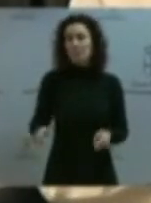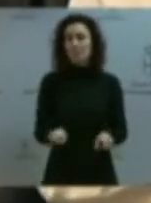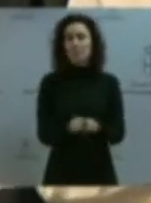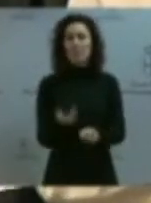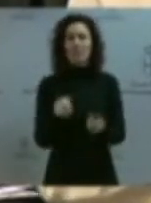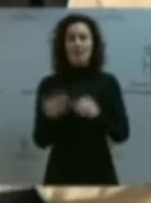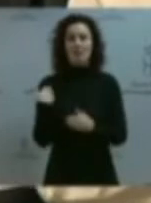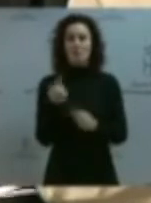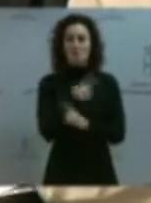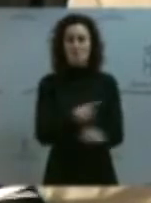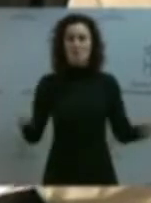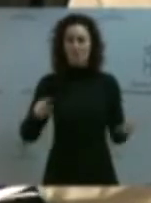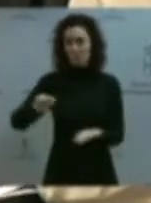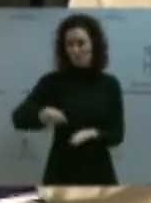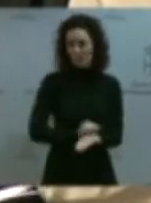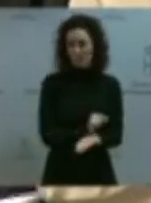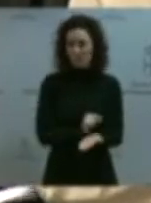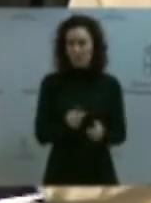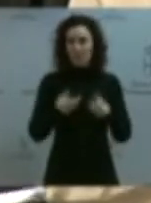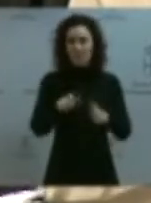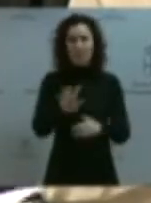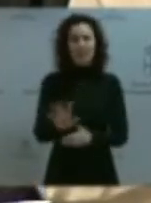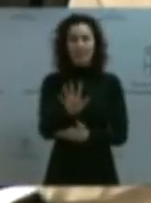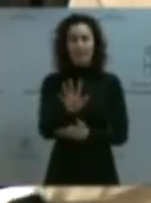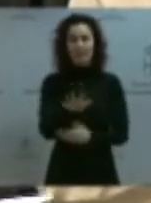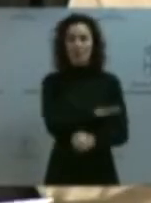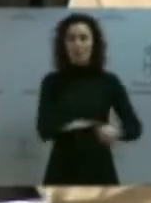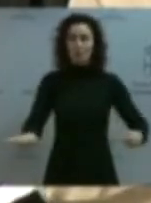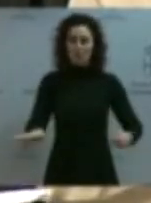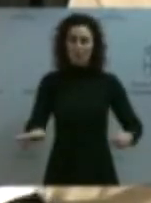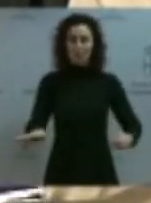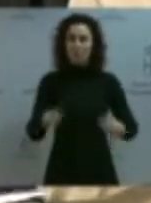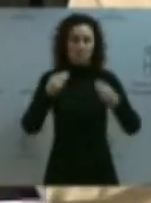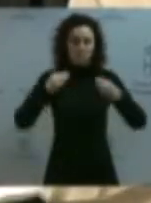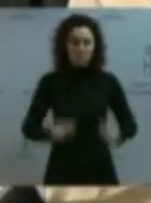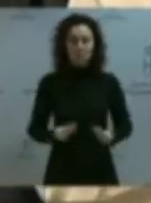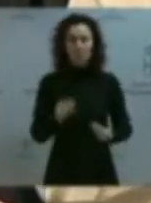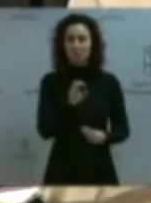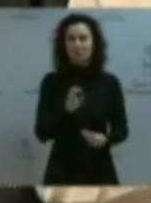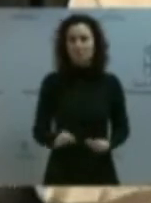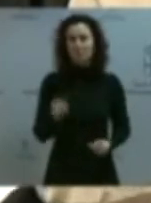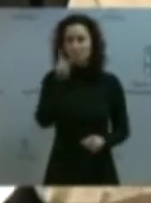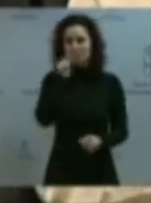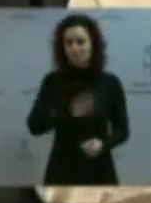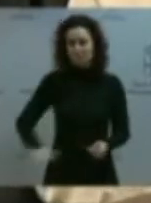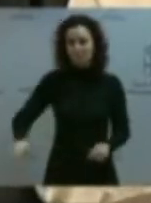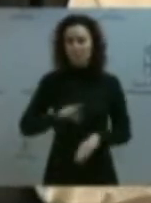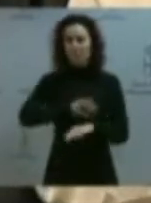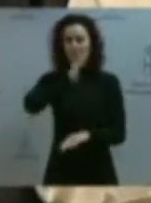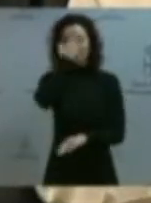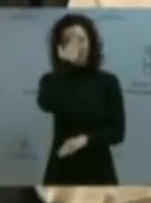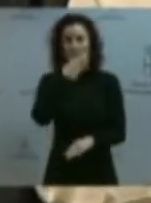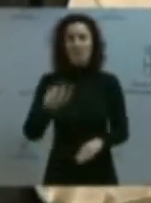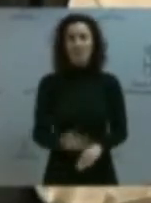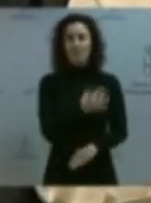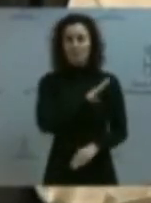Sanitaria 5 con la cobertura total de todos los cupos de pediatría de atención primaria con personal fijo e interino, además de los 5 contratos